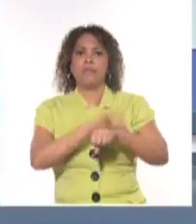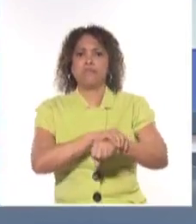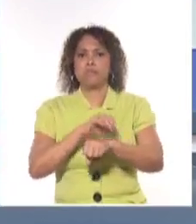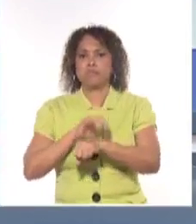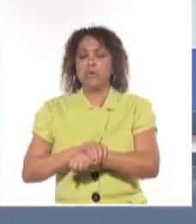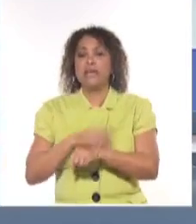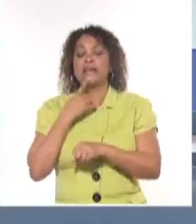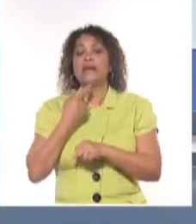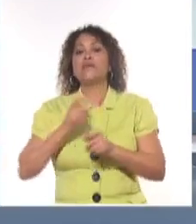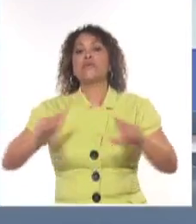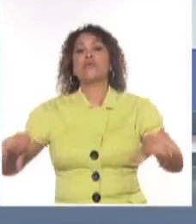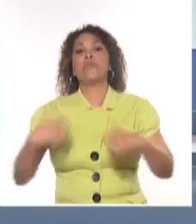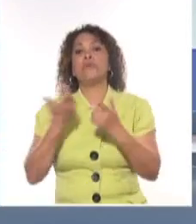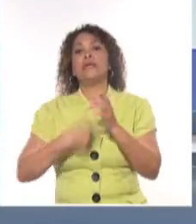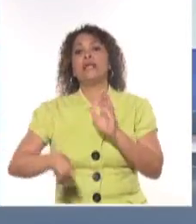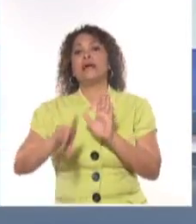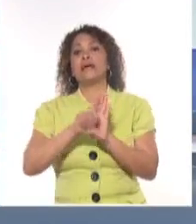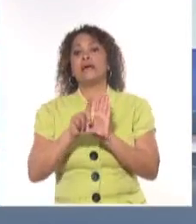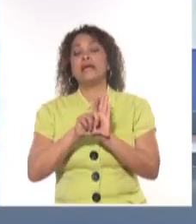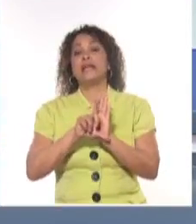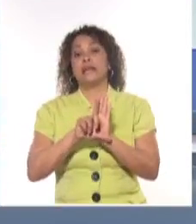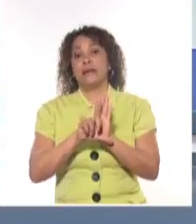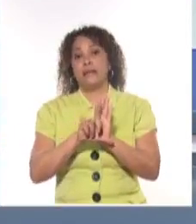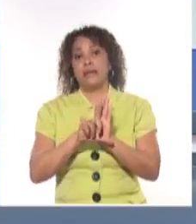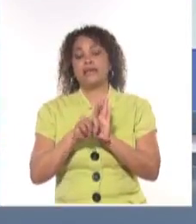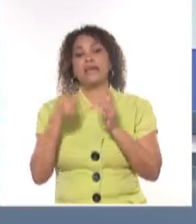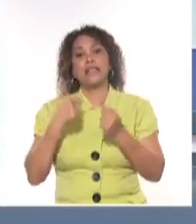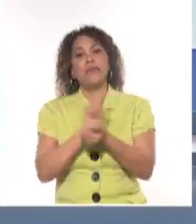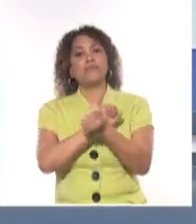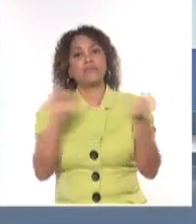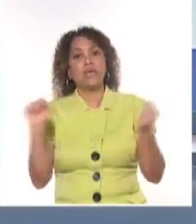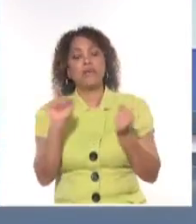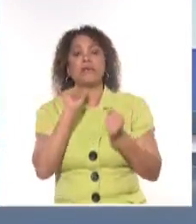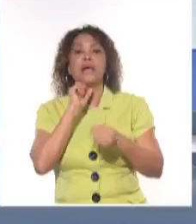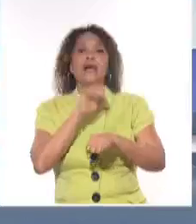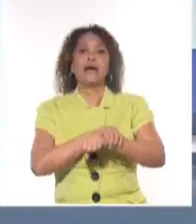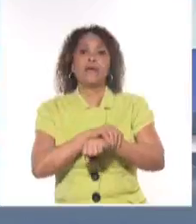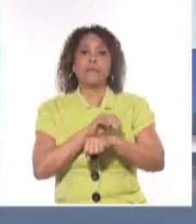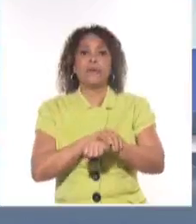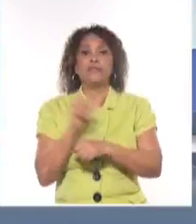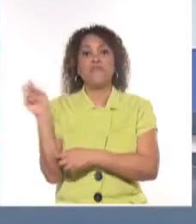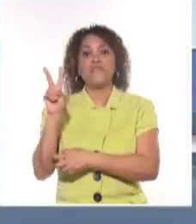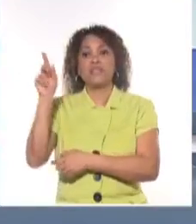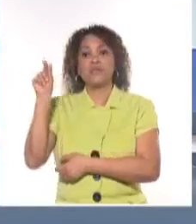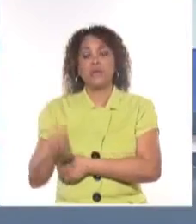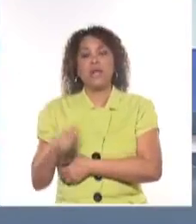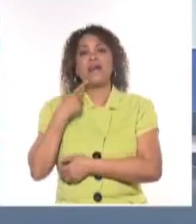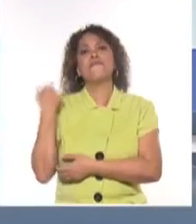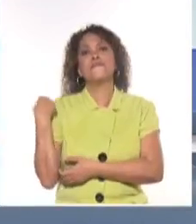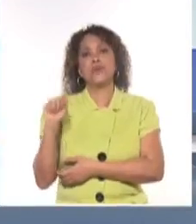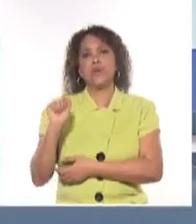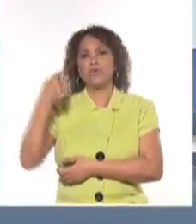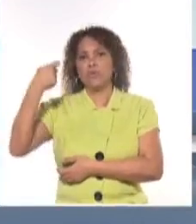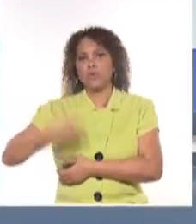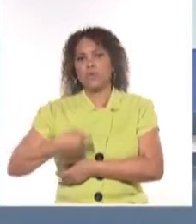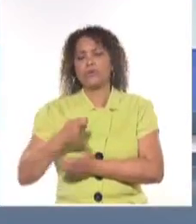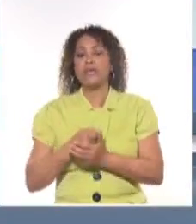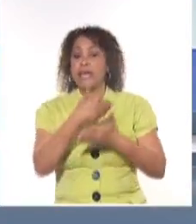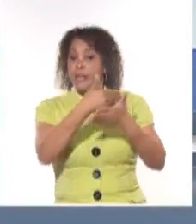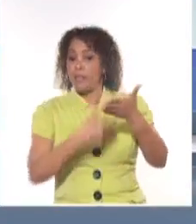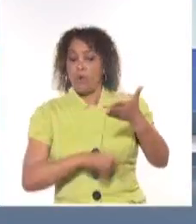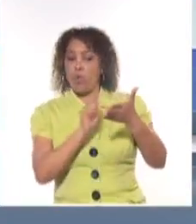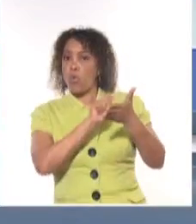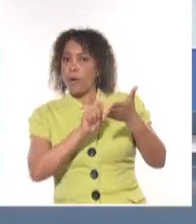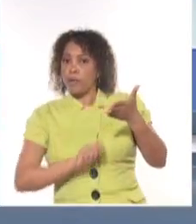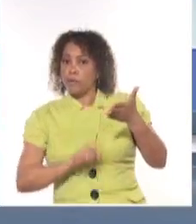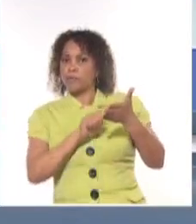tratados internacionales la liberación de los migrantes venezolanos, cuyos derechos han sido violentados. El documento explica que el